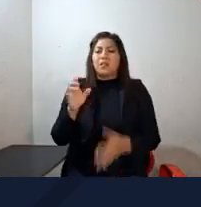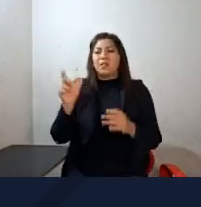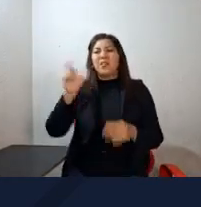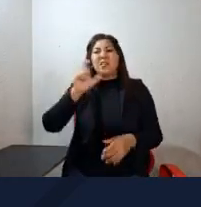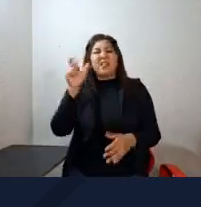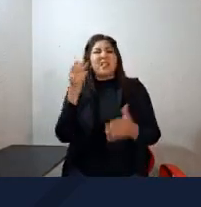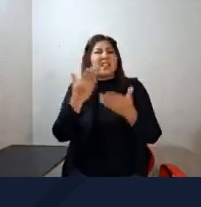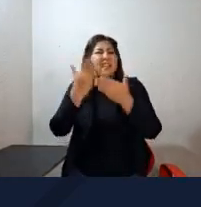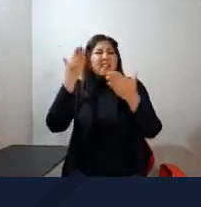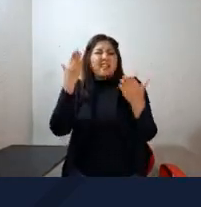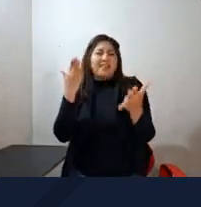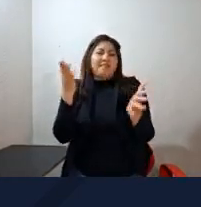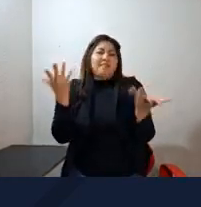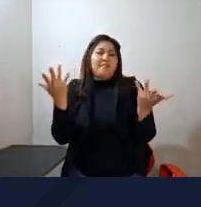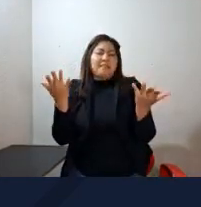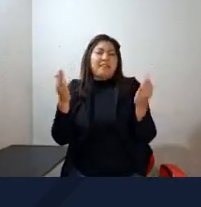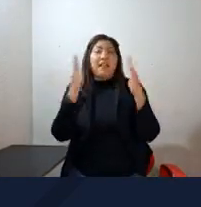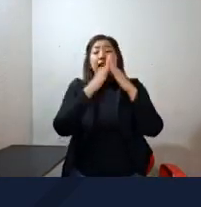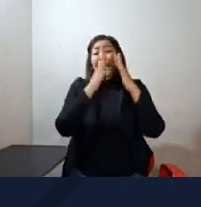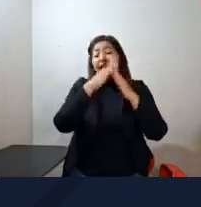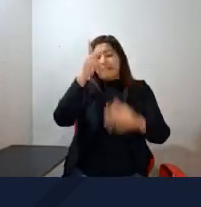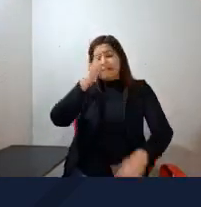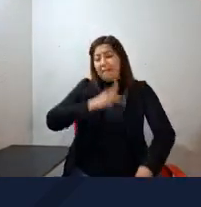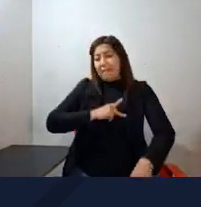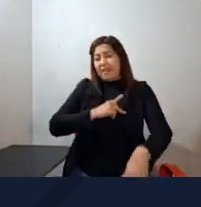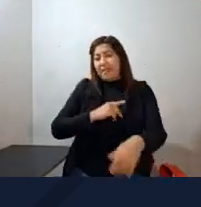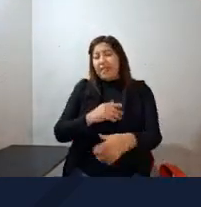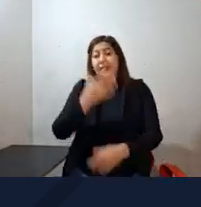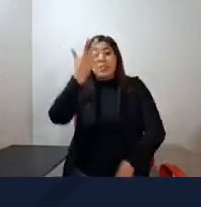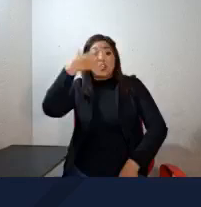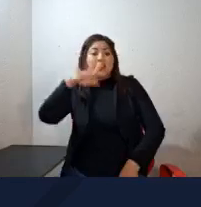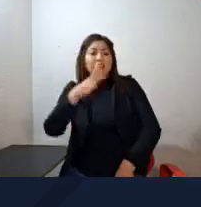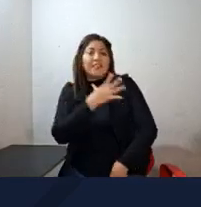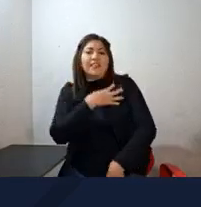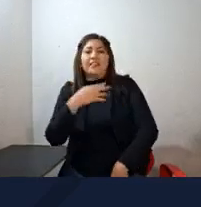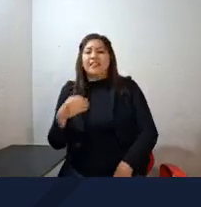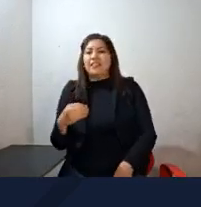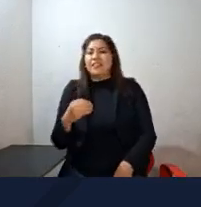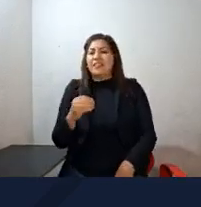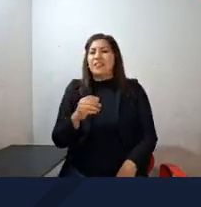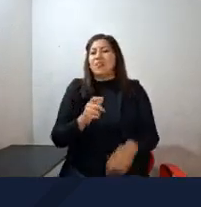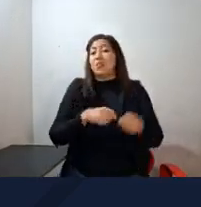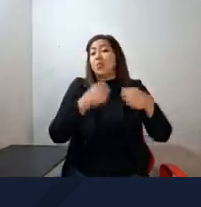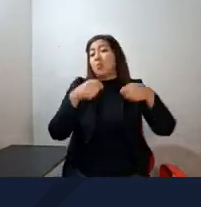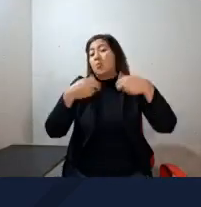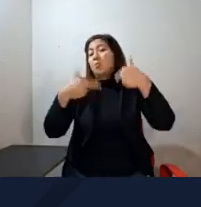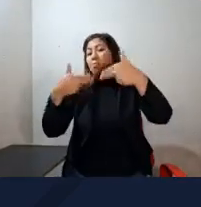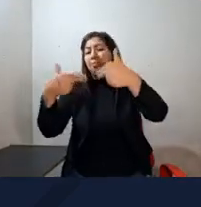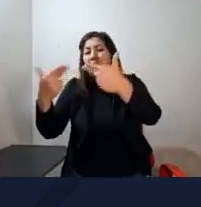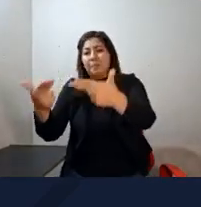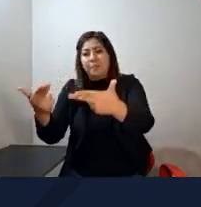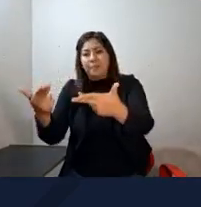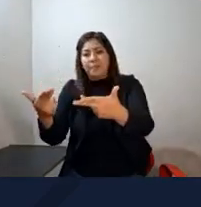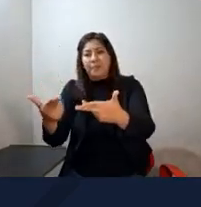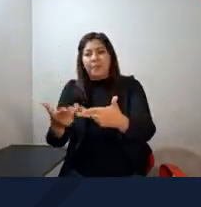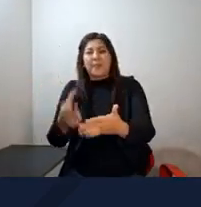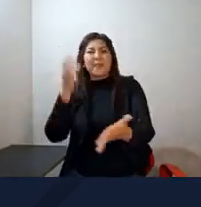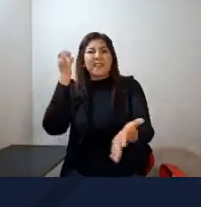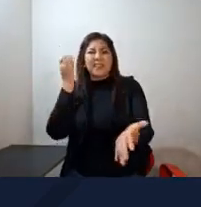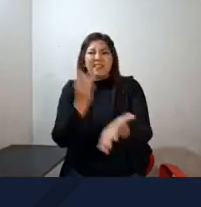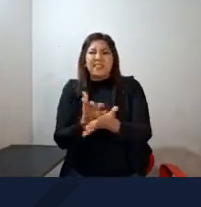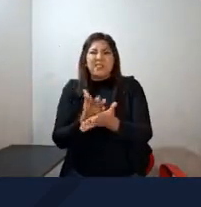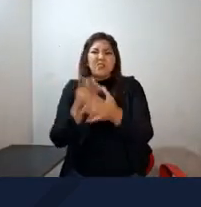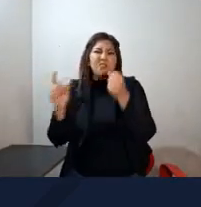y si son 10 hijos, pues no determinaron a quién se les iba a quedar, y pues lo único que hacemos es heredar problemas.